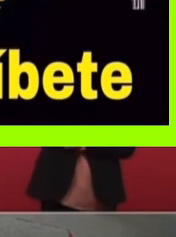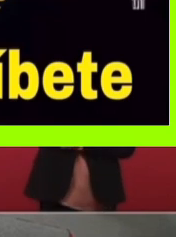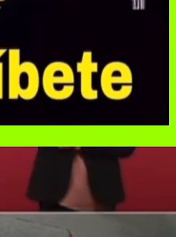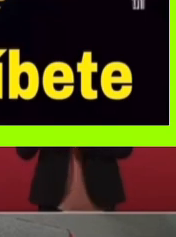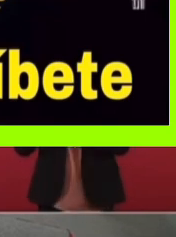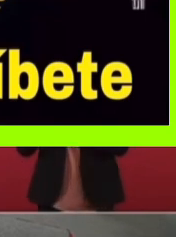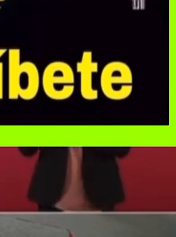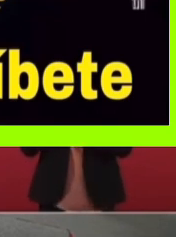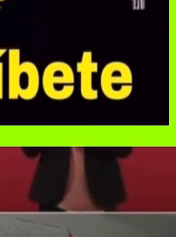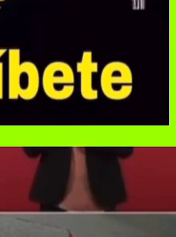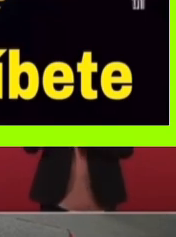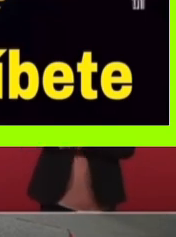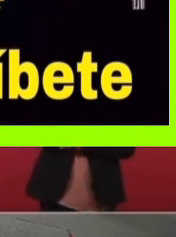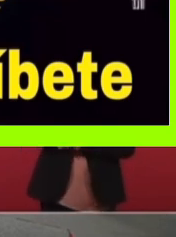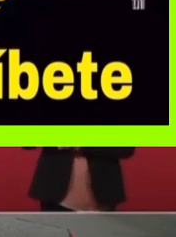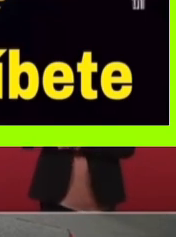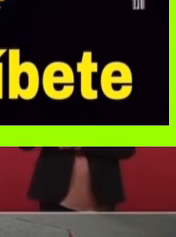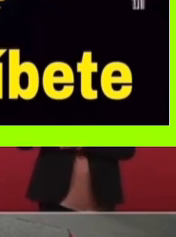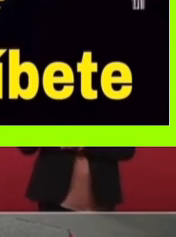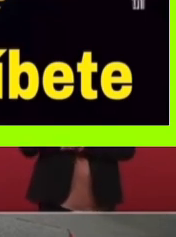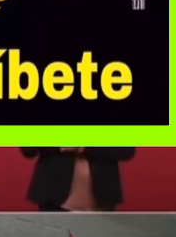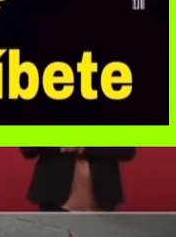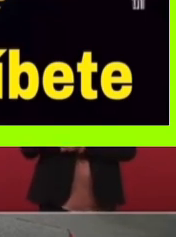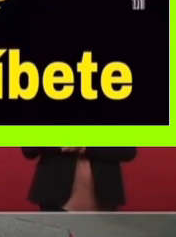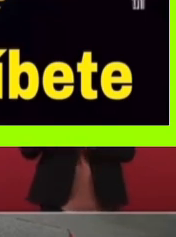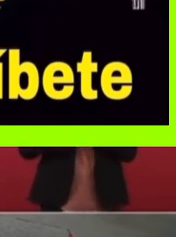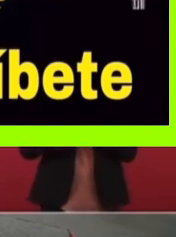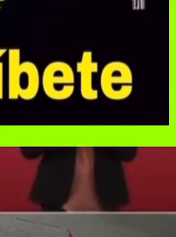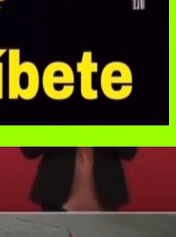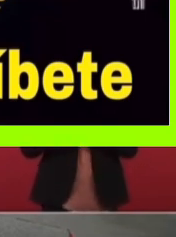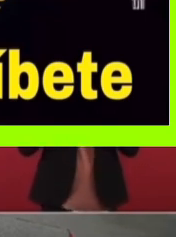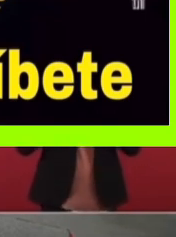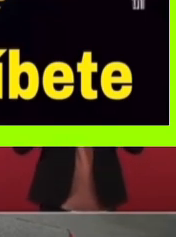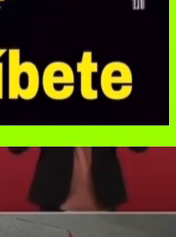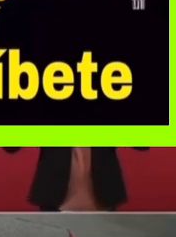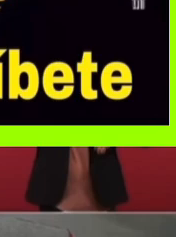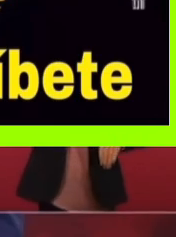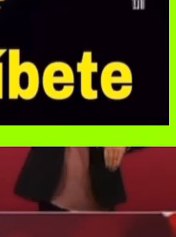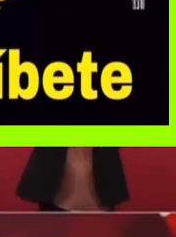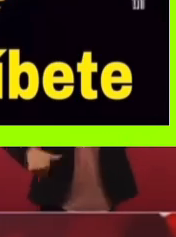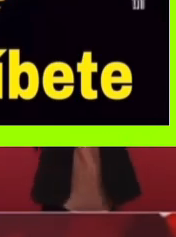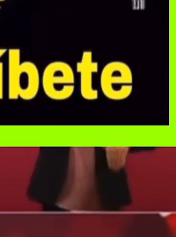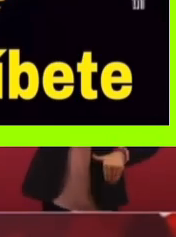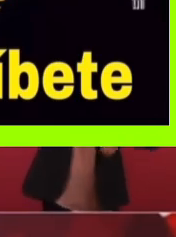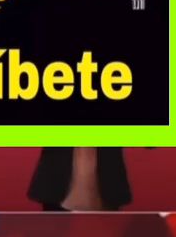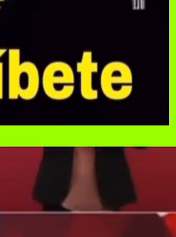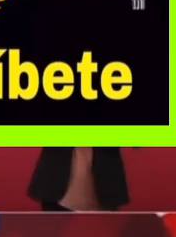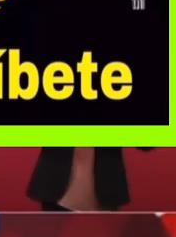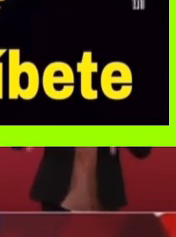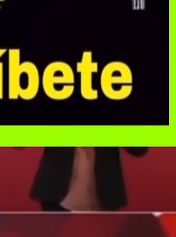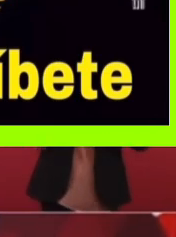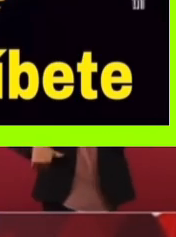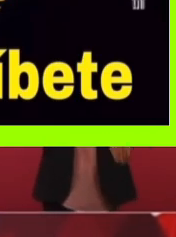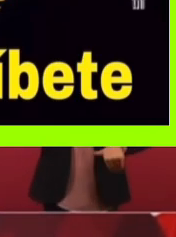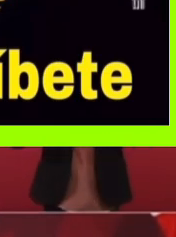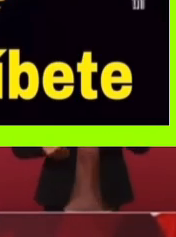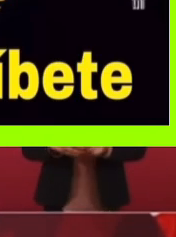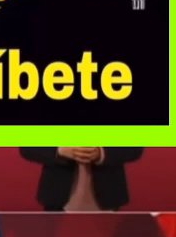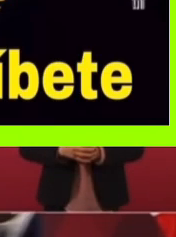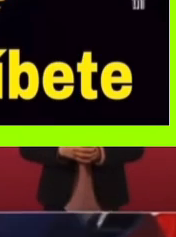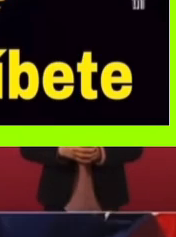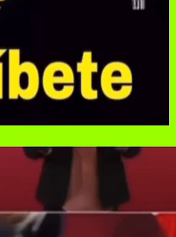desdichado viviendo en un palacio lleno de lujos y sus encandilados viviendo en la miseria pero es encandilados no se dan cuenta que